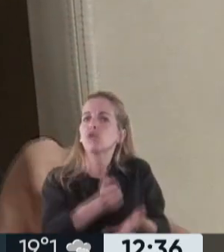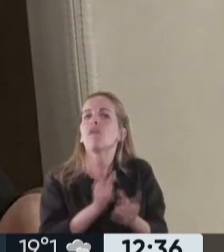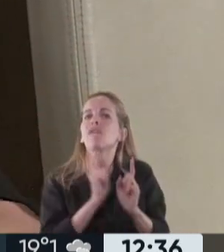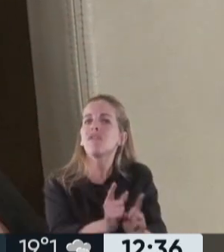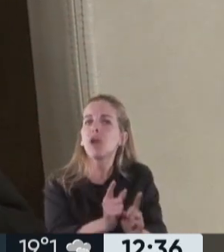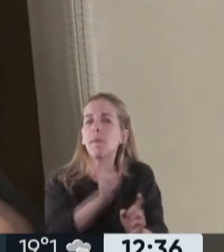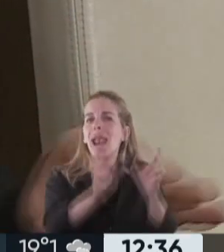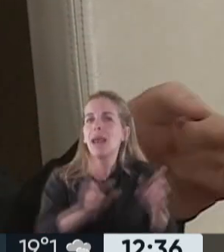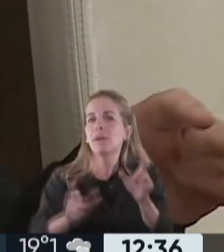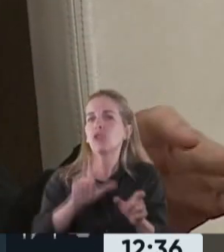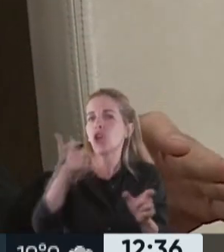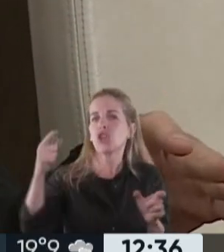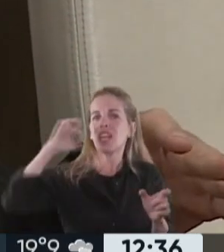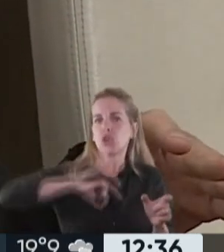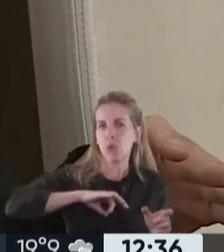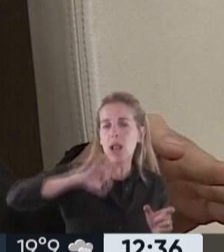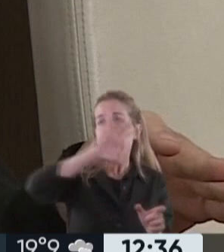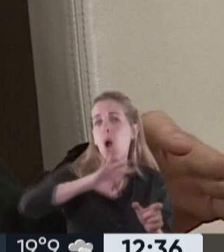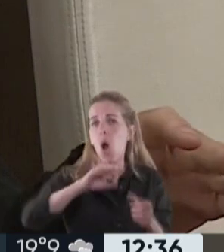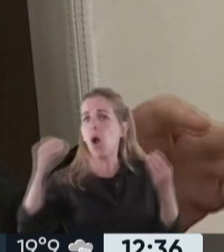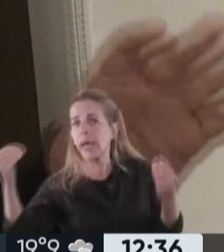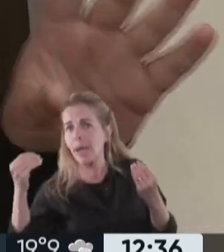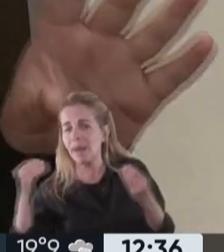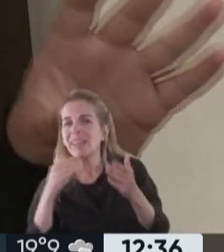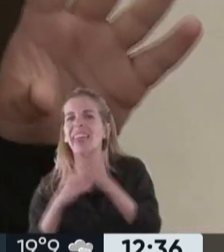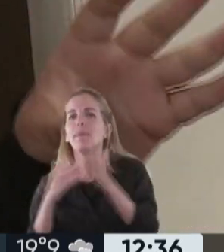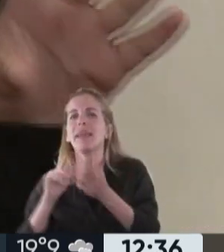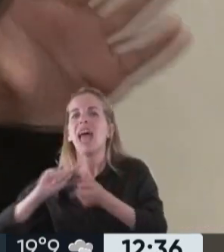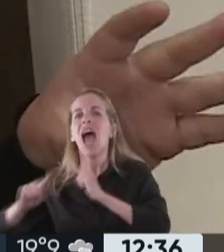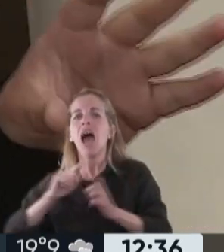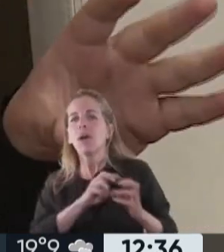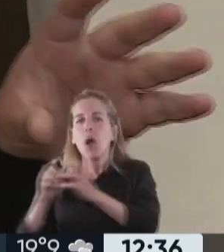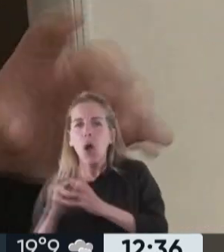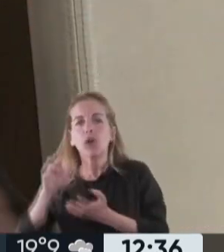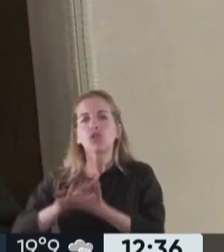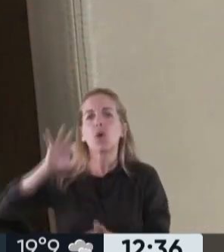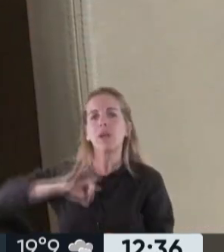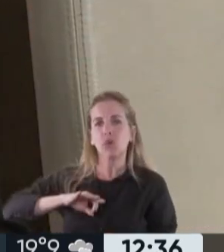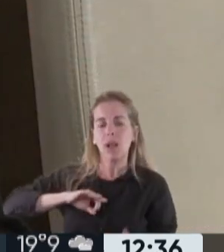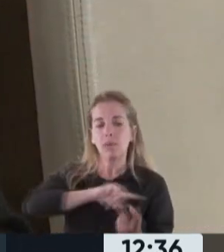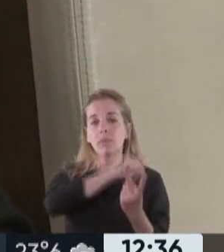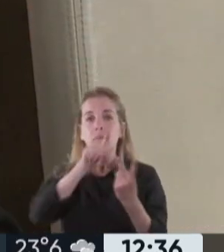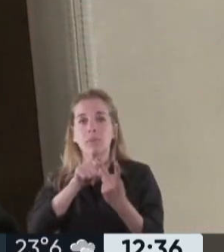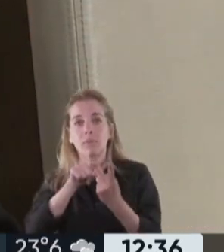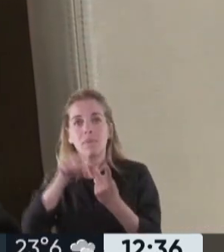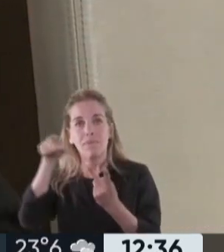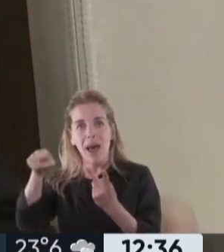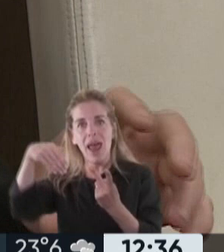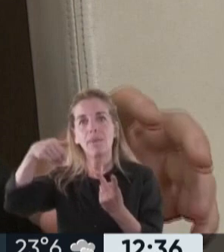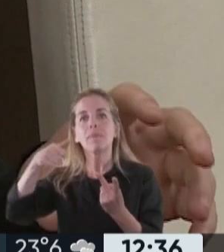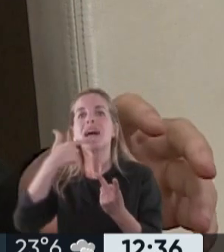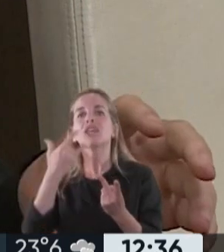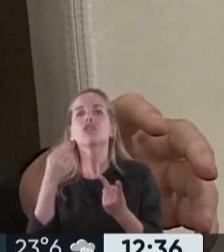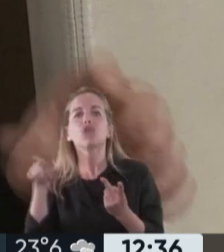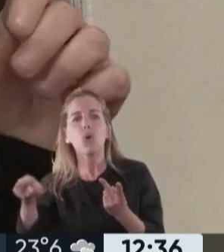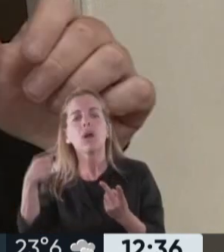que en el corto plazo todo va a estar supeditado en la discusión paritaria. Si puede clarificar este asunto. Y para Mansur,